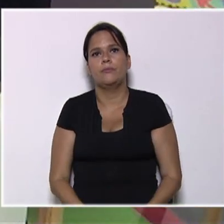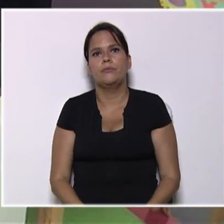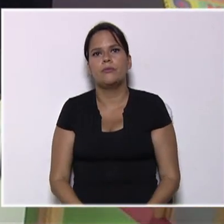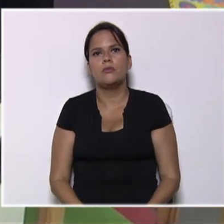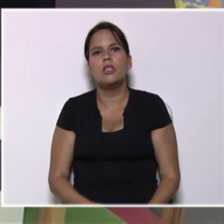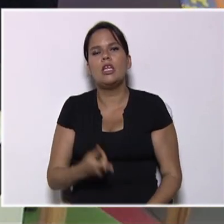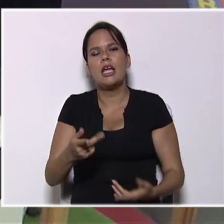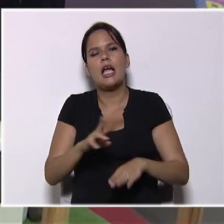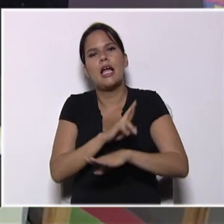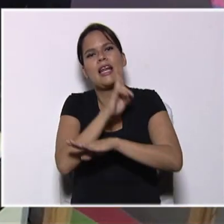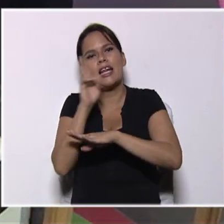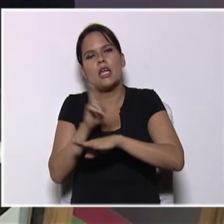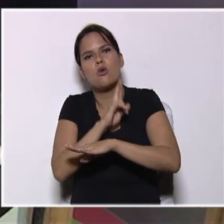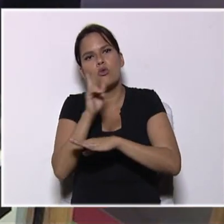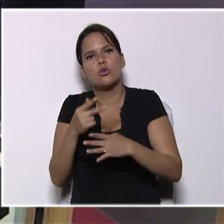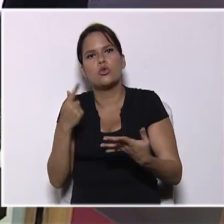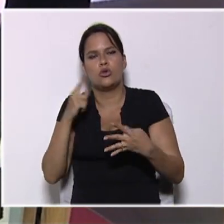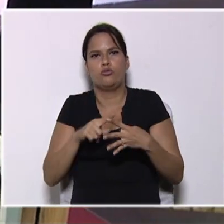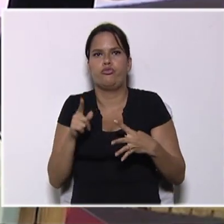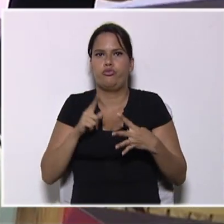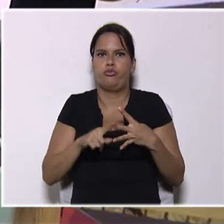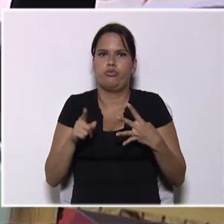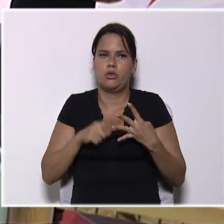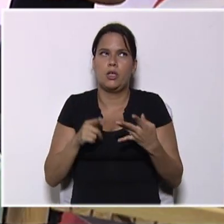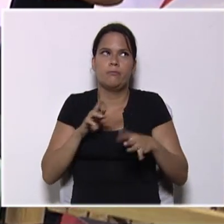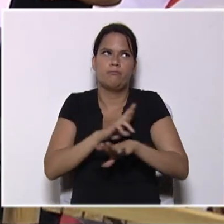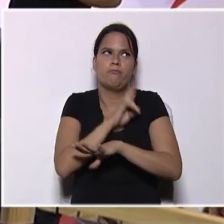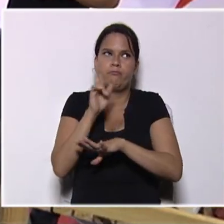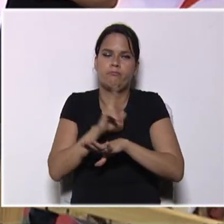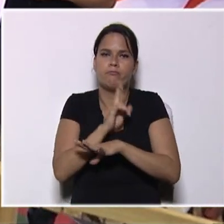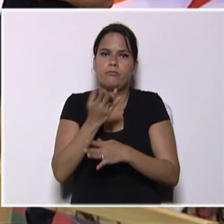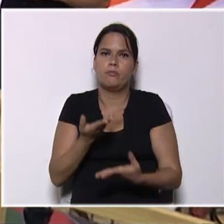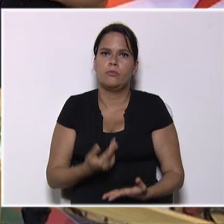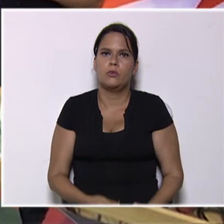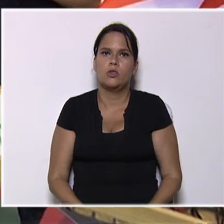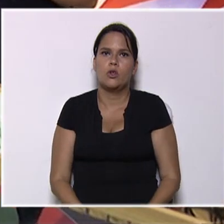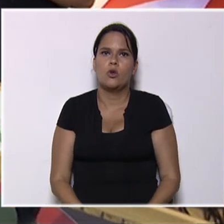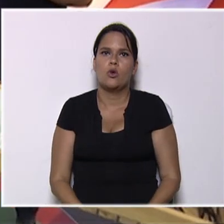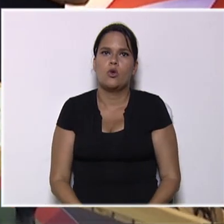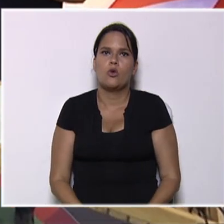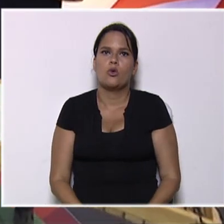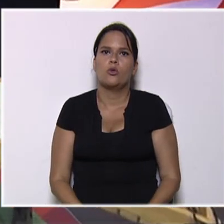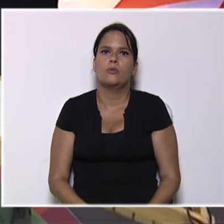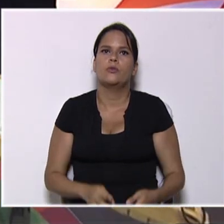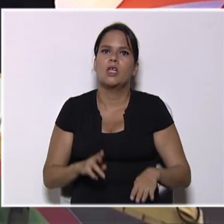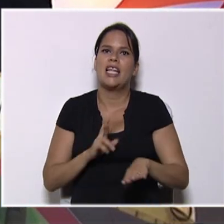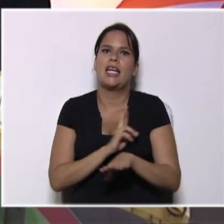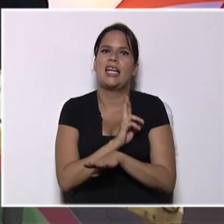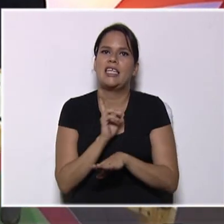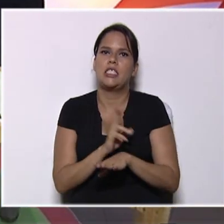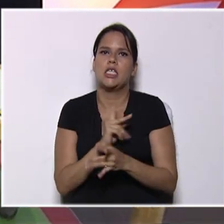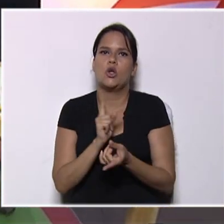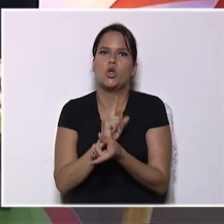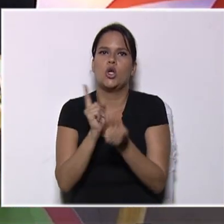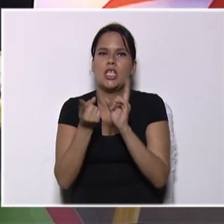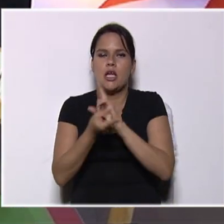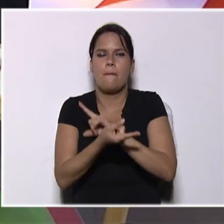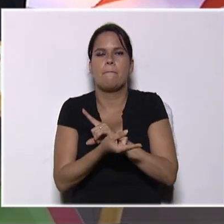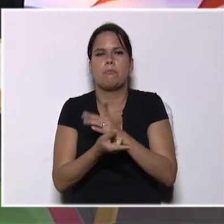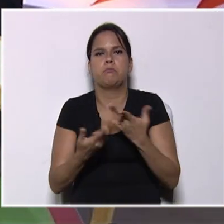la reutilización de un material. Eso. Estoy reutilizándolo. Cuando yo lo reciclo, estoy